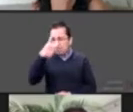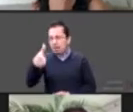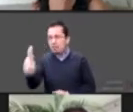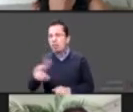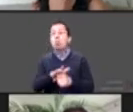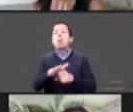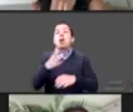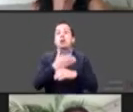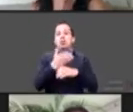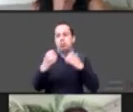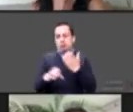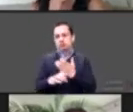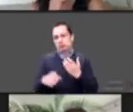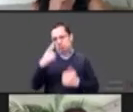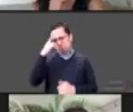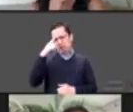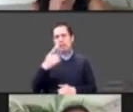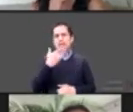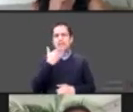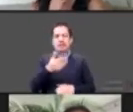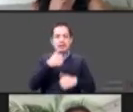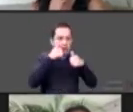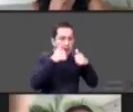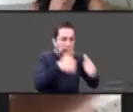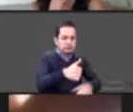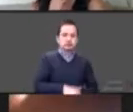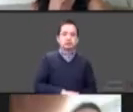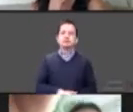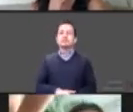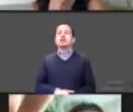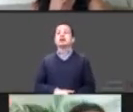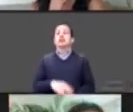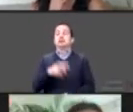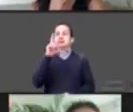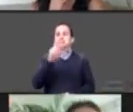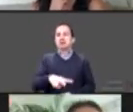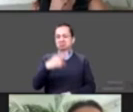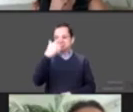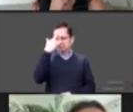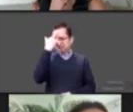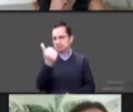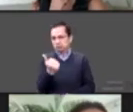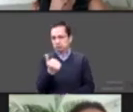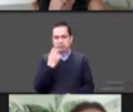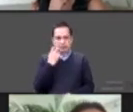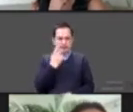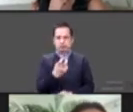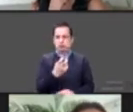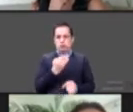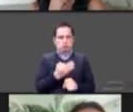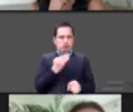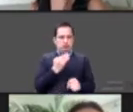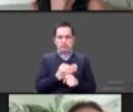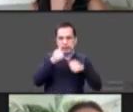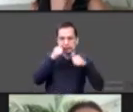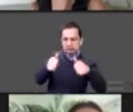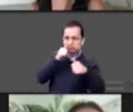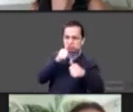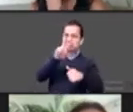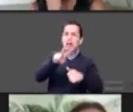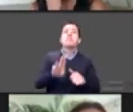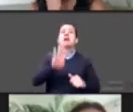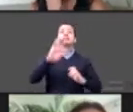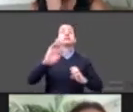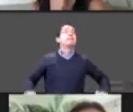la intervención. Y que si bien es emergente, también yo creo que llegó para quedarse un buen rato. Hasta